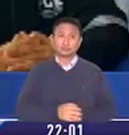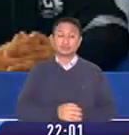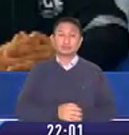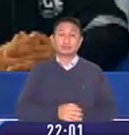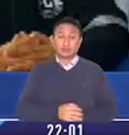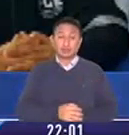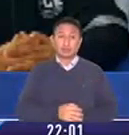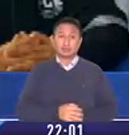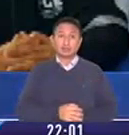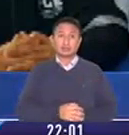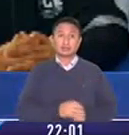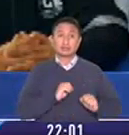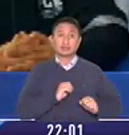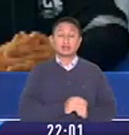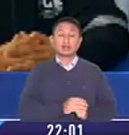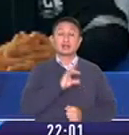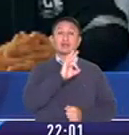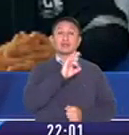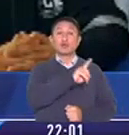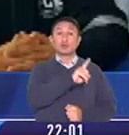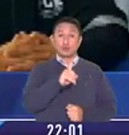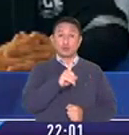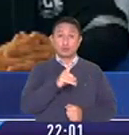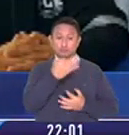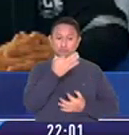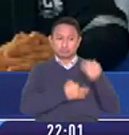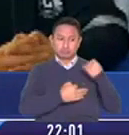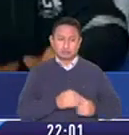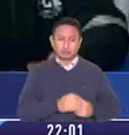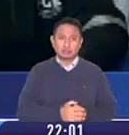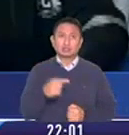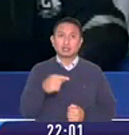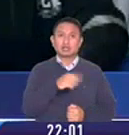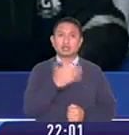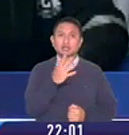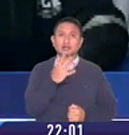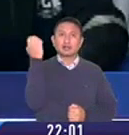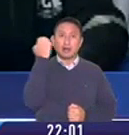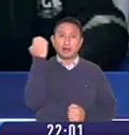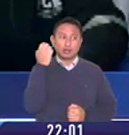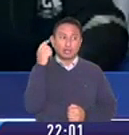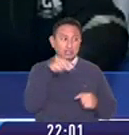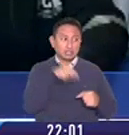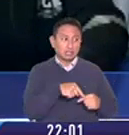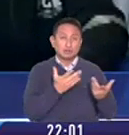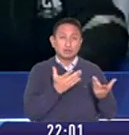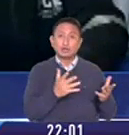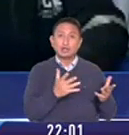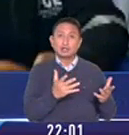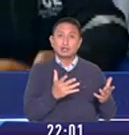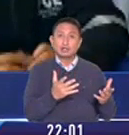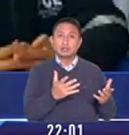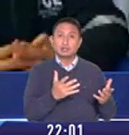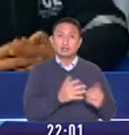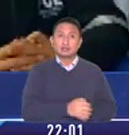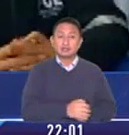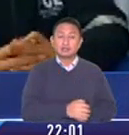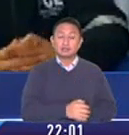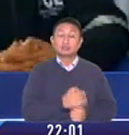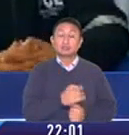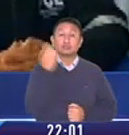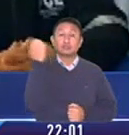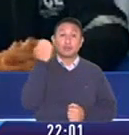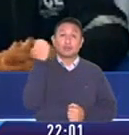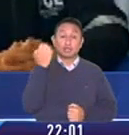femenino, el EC-911 indica que no existe ningún tipo de ambulancia, que las ambulancias